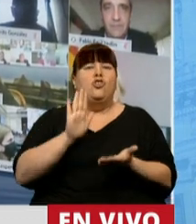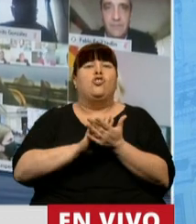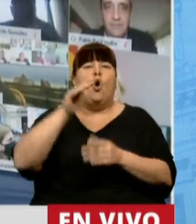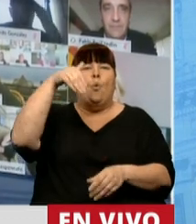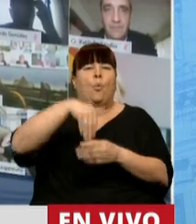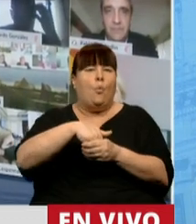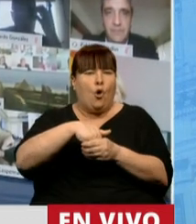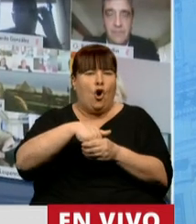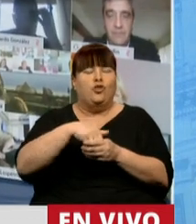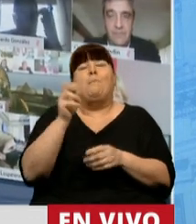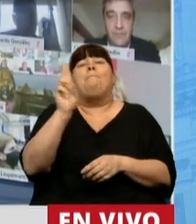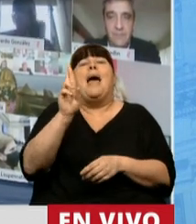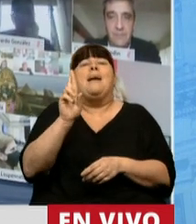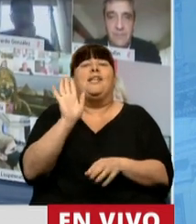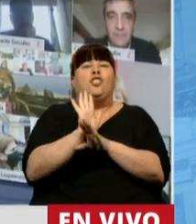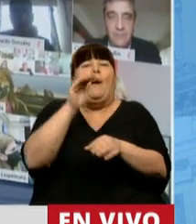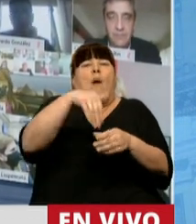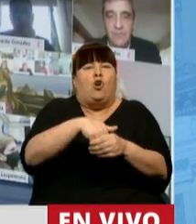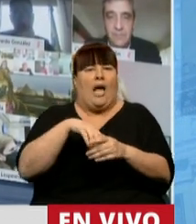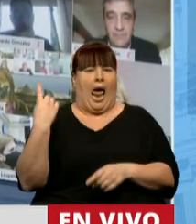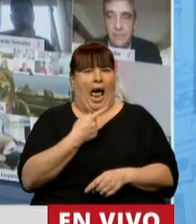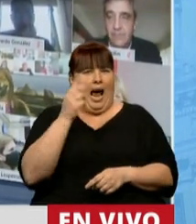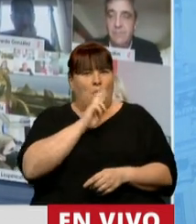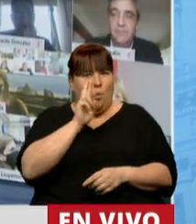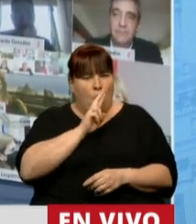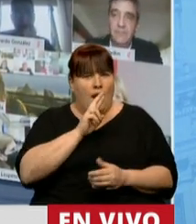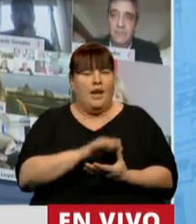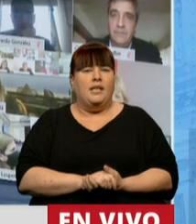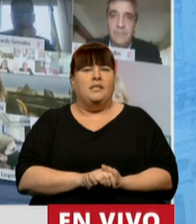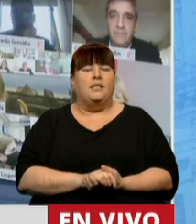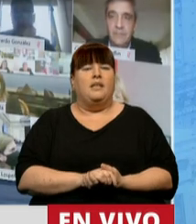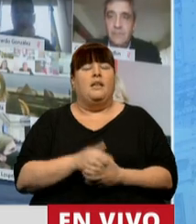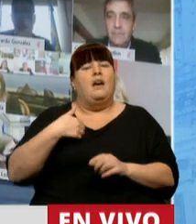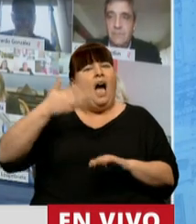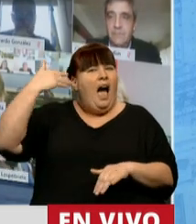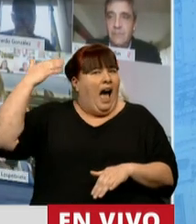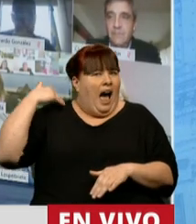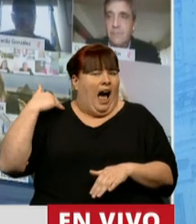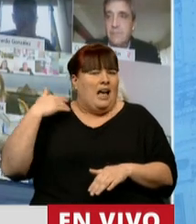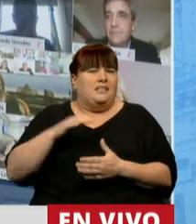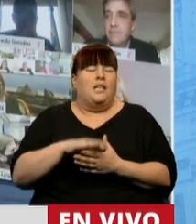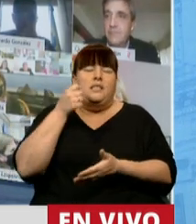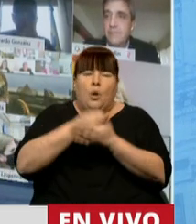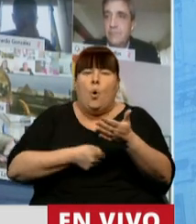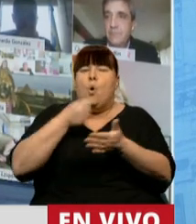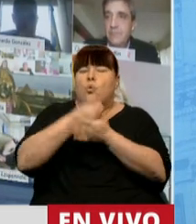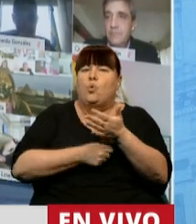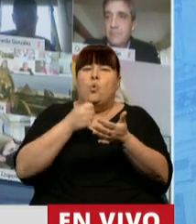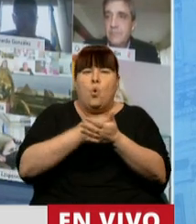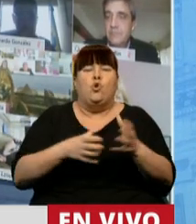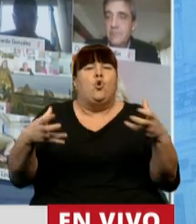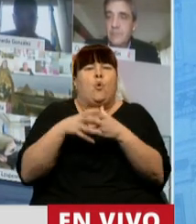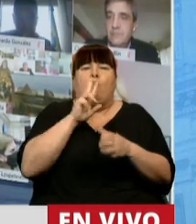sufragio el permiso para votar a nosotras las mujeres antecedentes persistentes luchas